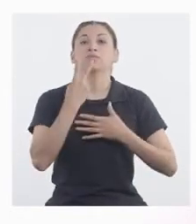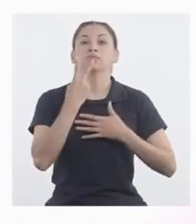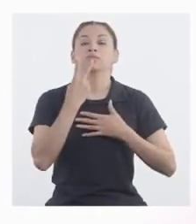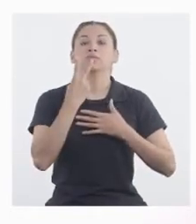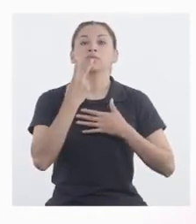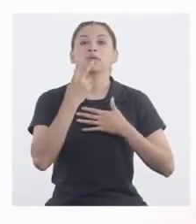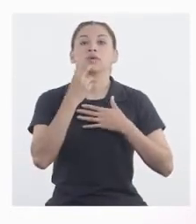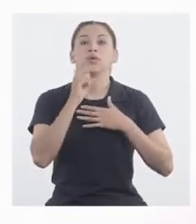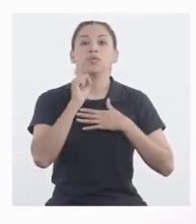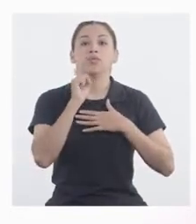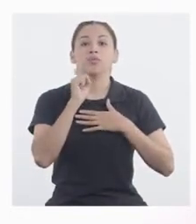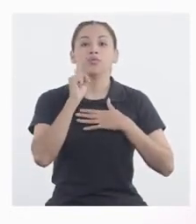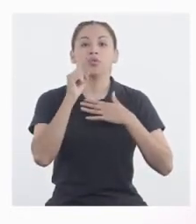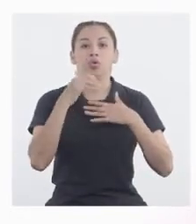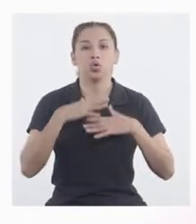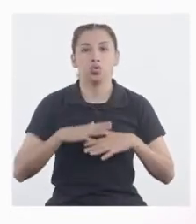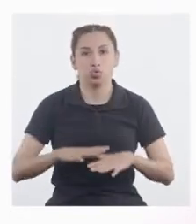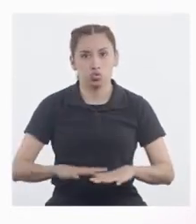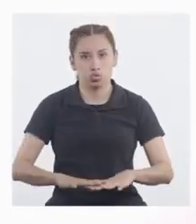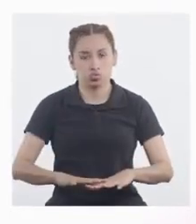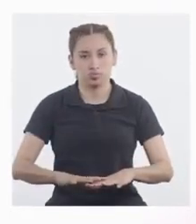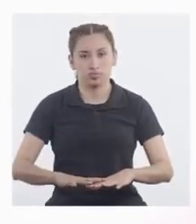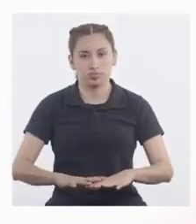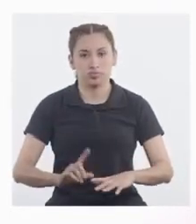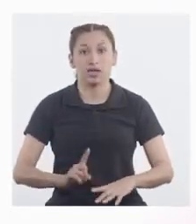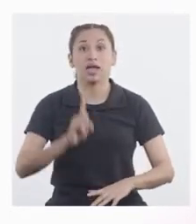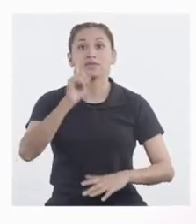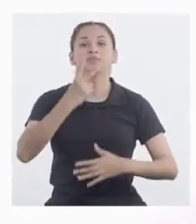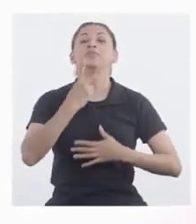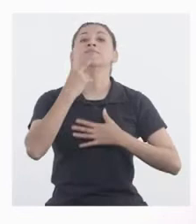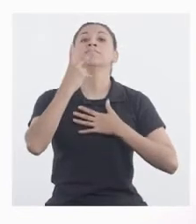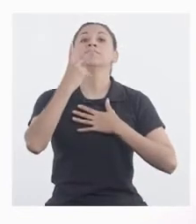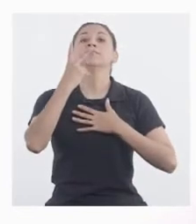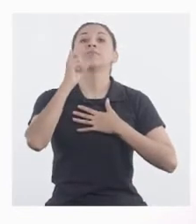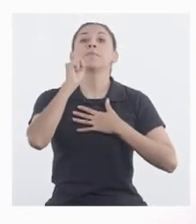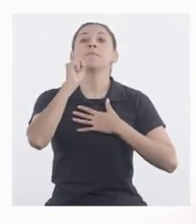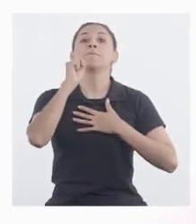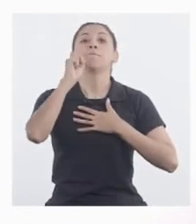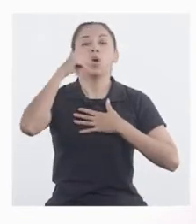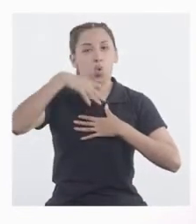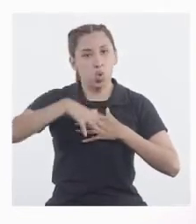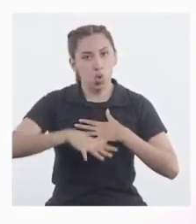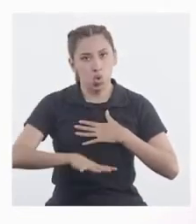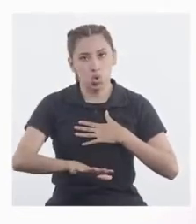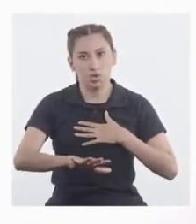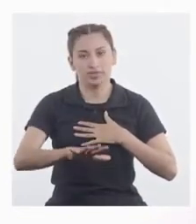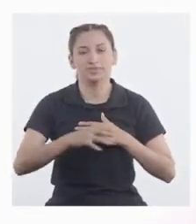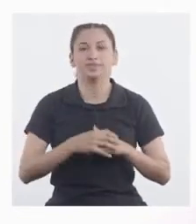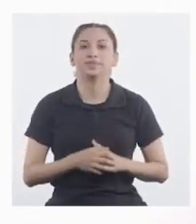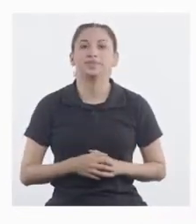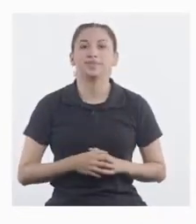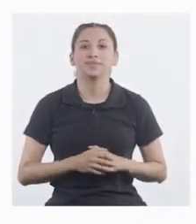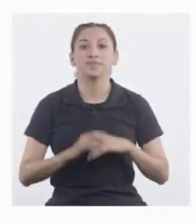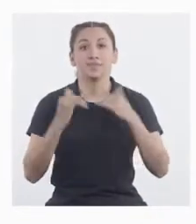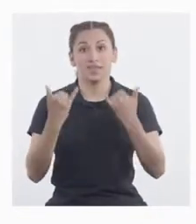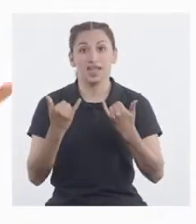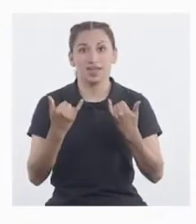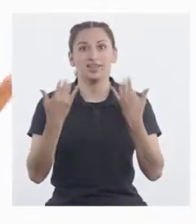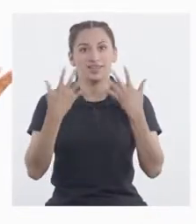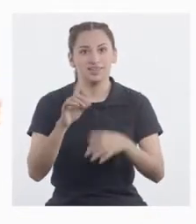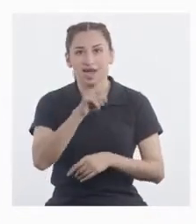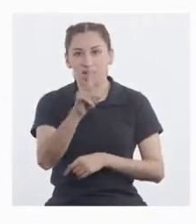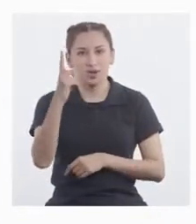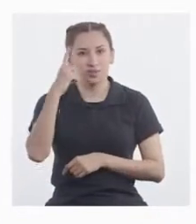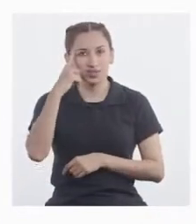Respiramos. Arriba, abajo, arriba y abajo. Ahora somos